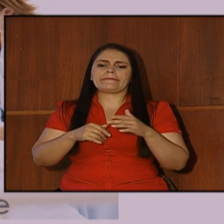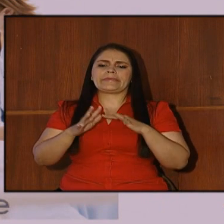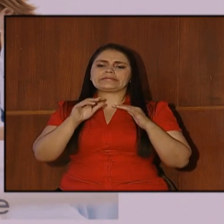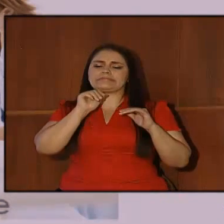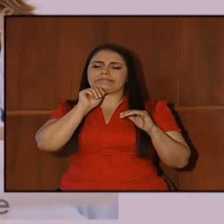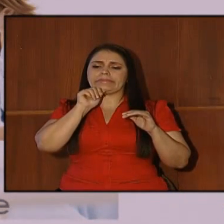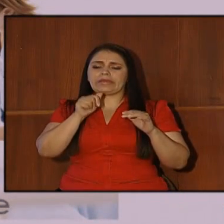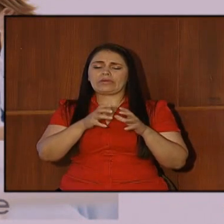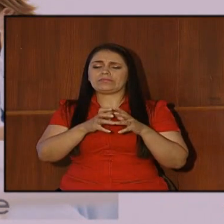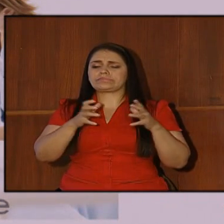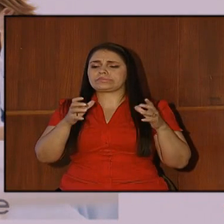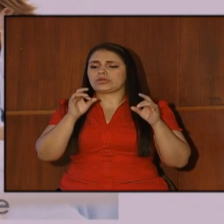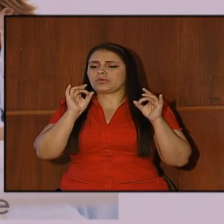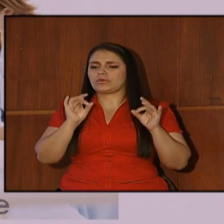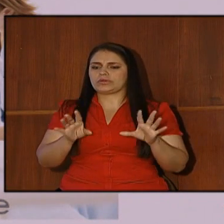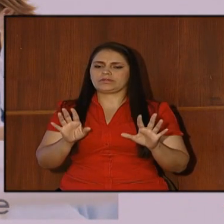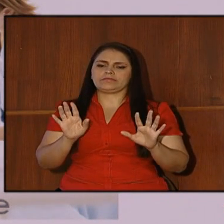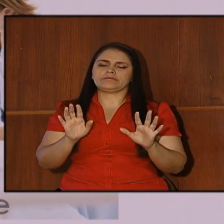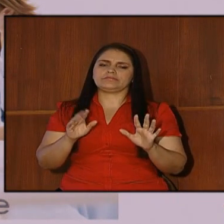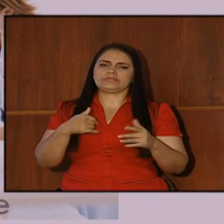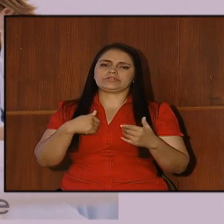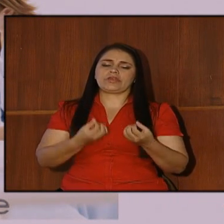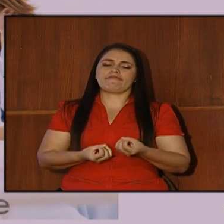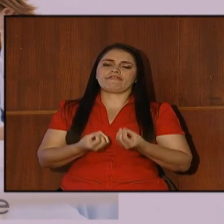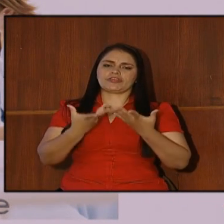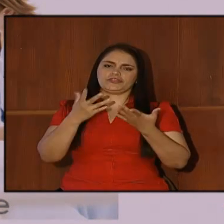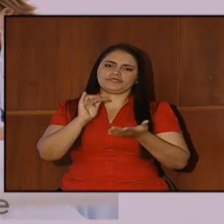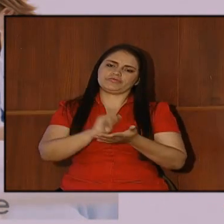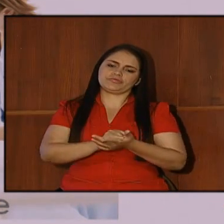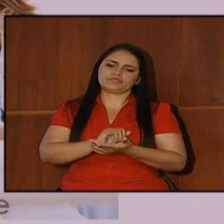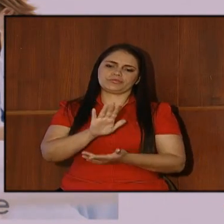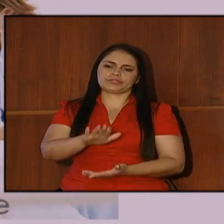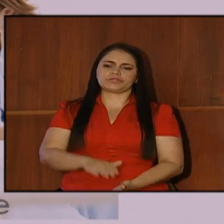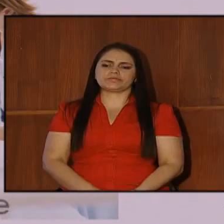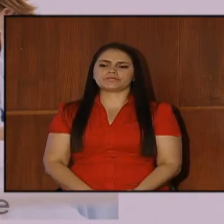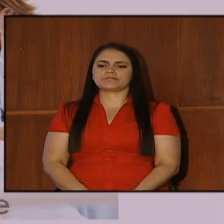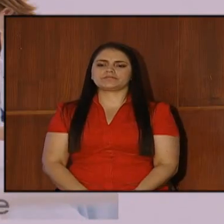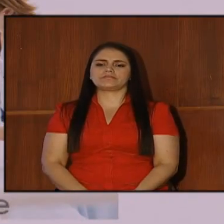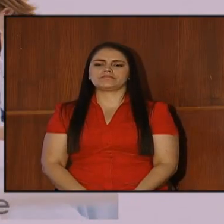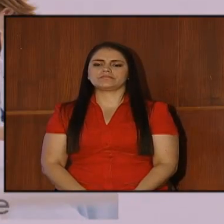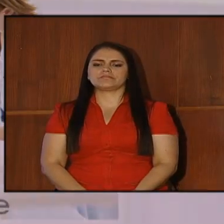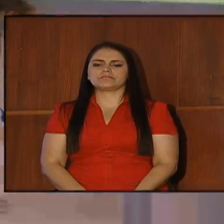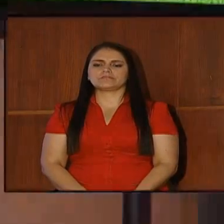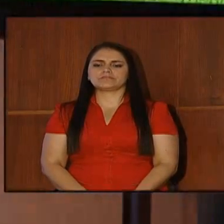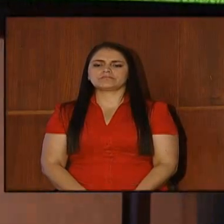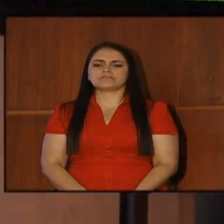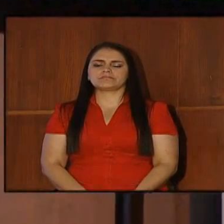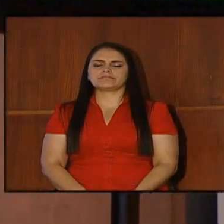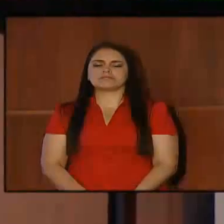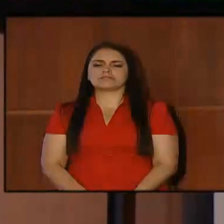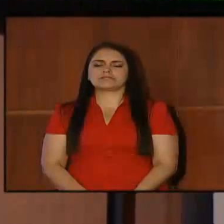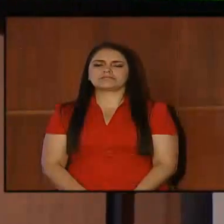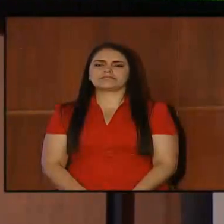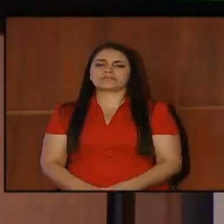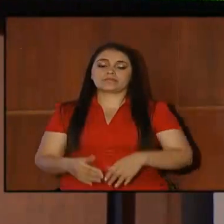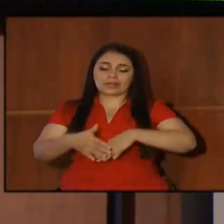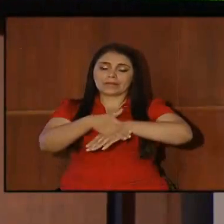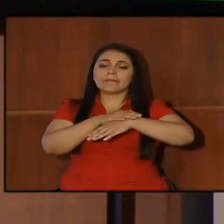de la herida y va a causar infección en la herida. Entonces, ese tipo de gasitas o